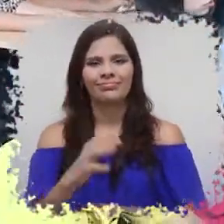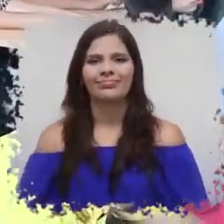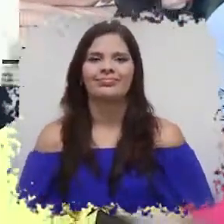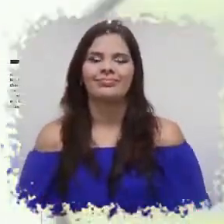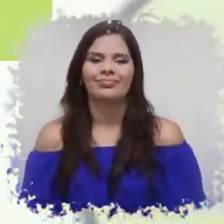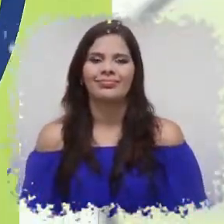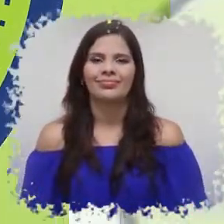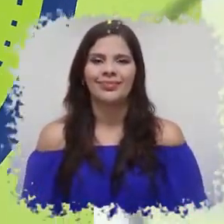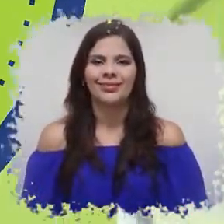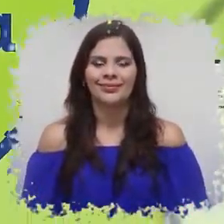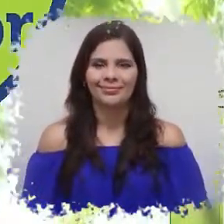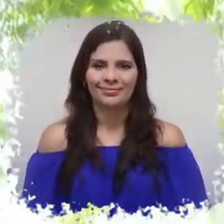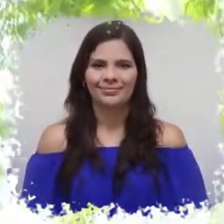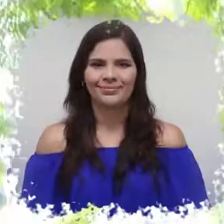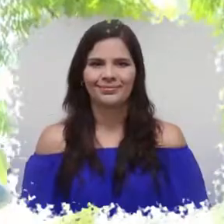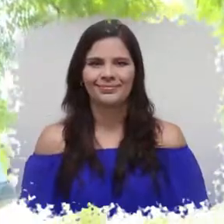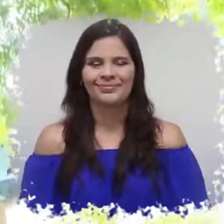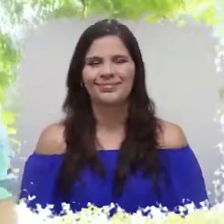ponencia.